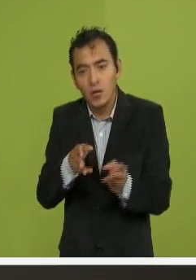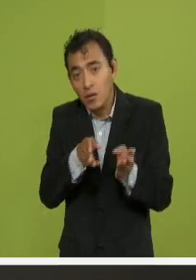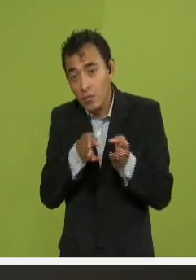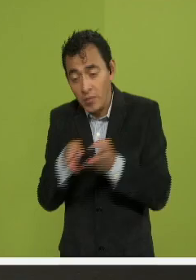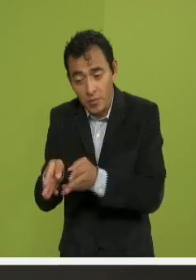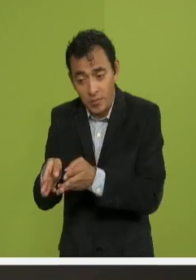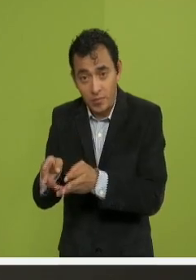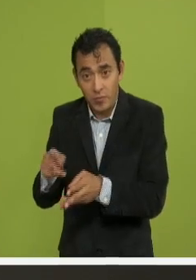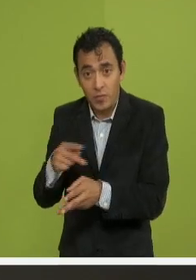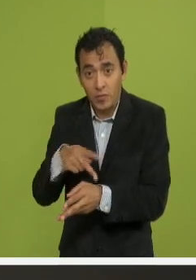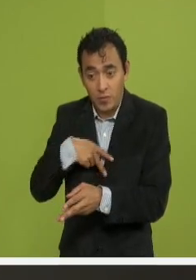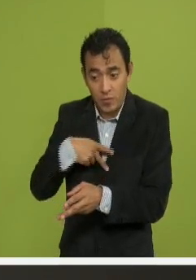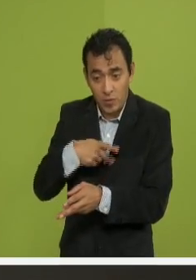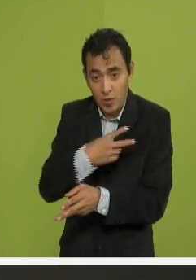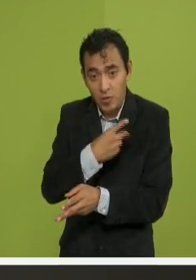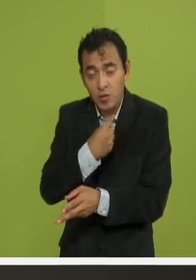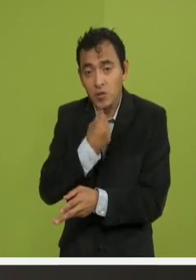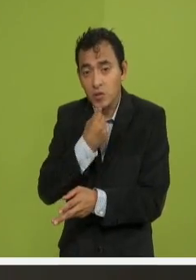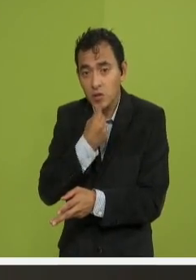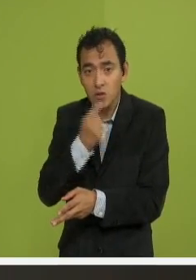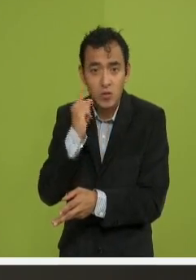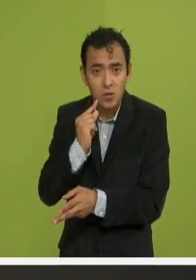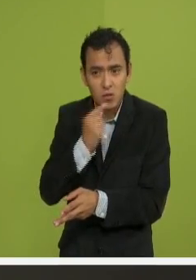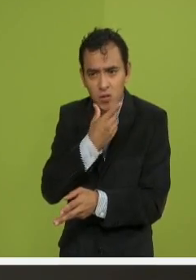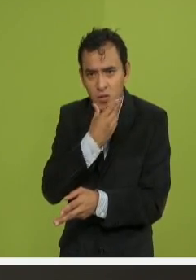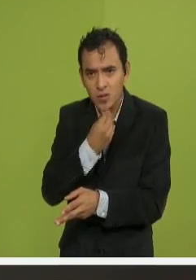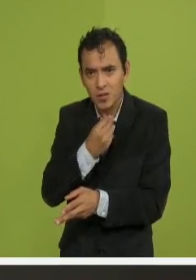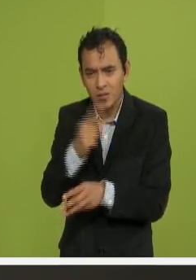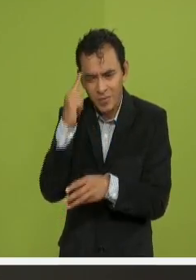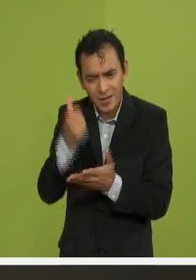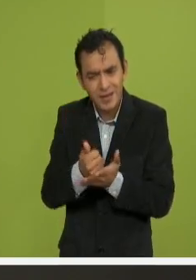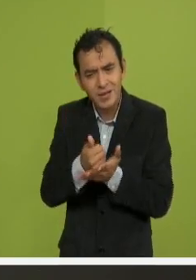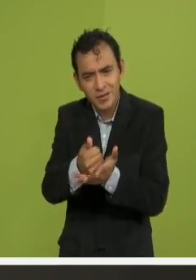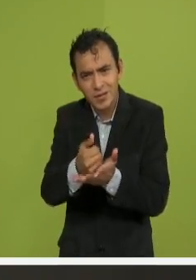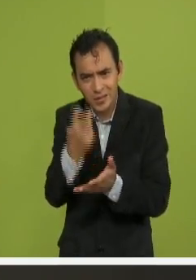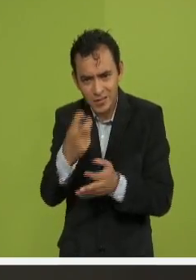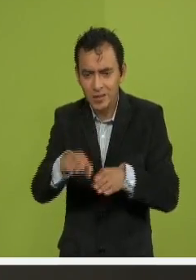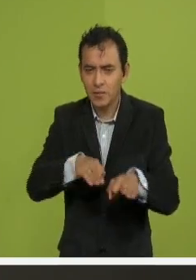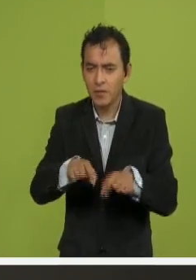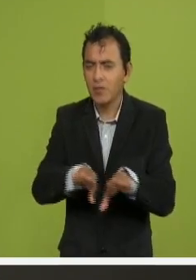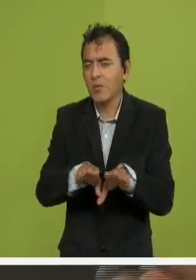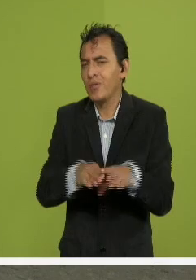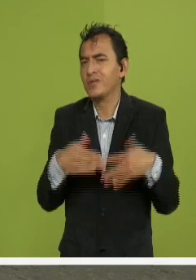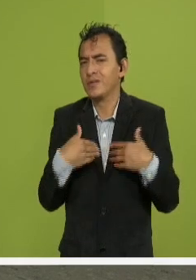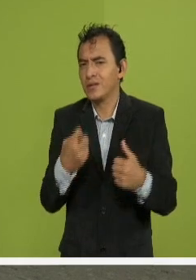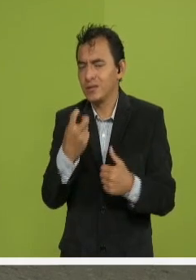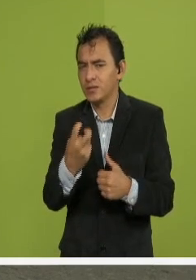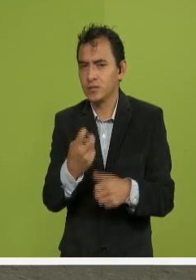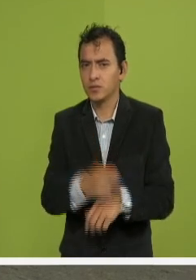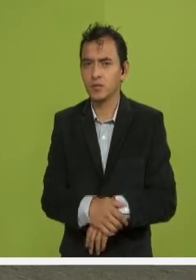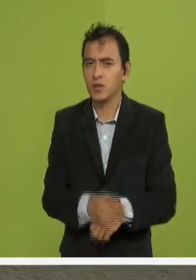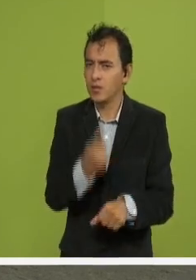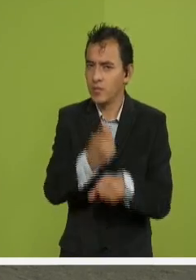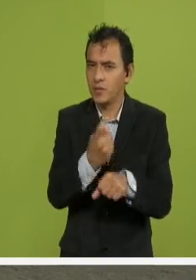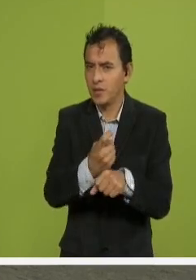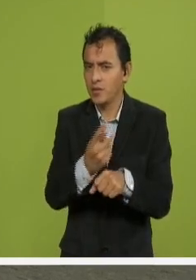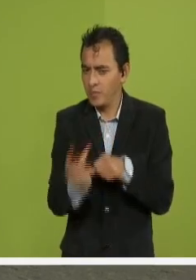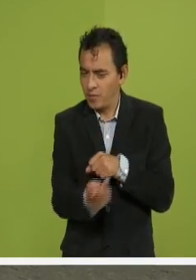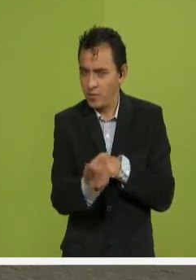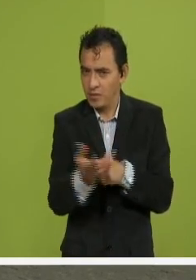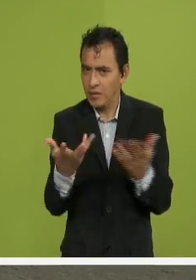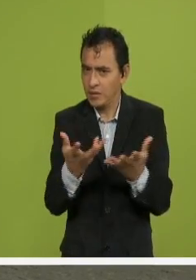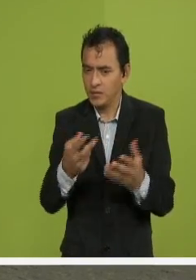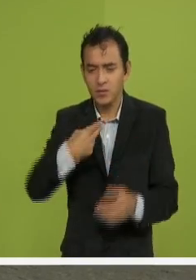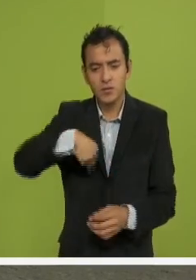ayudar en este tipo de empleos domésticos, ¿no? ¿Qué pasa ahí? ¿Cómo se divide? Pues en la primera pregunta que haces,